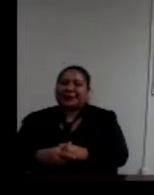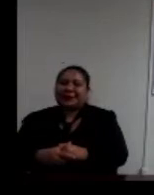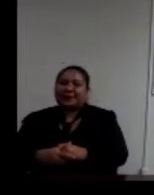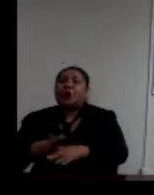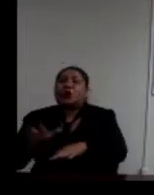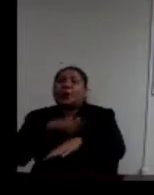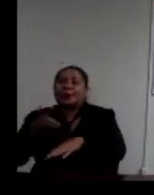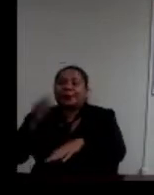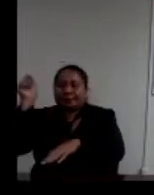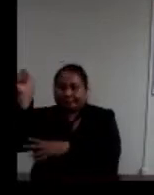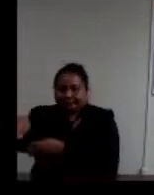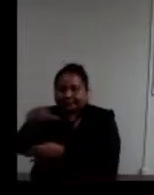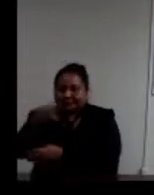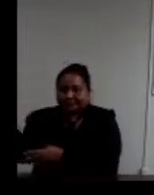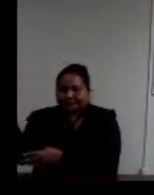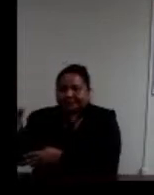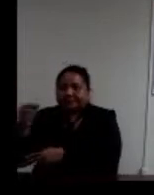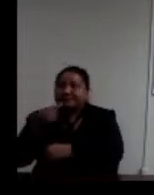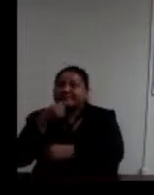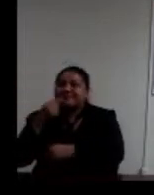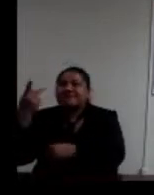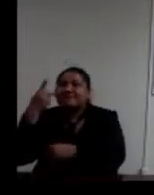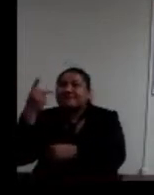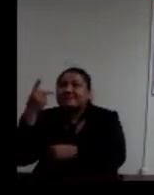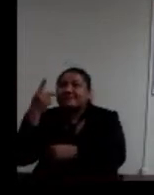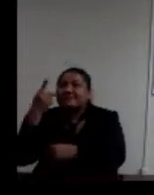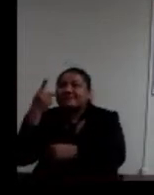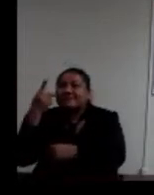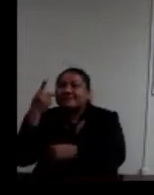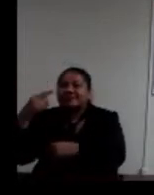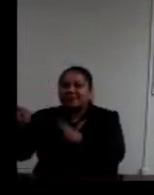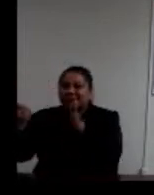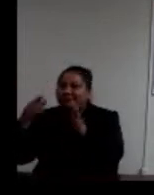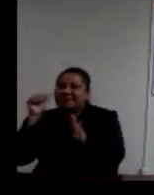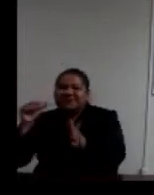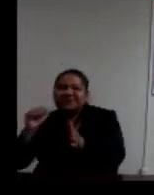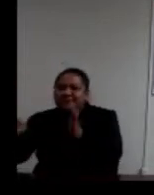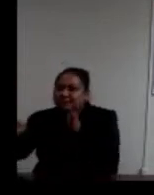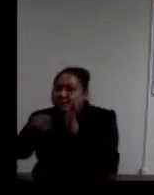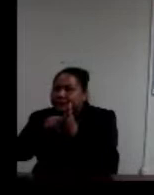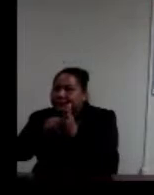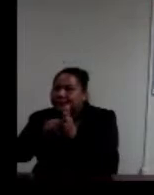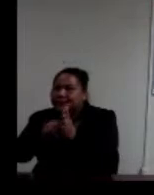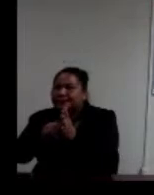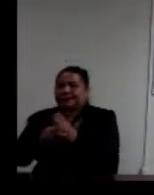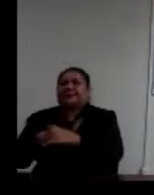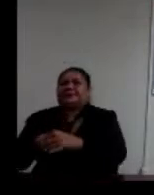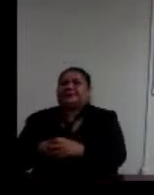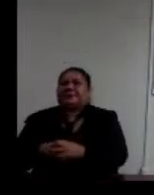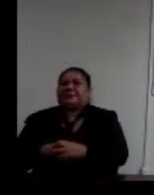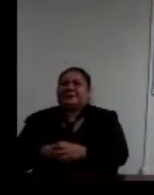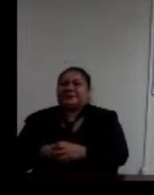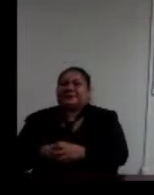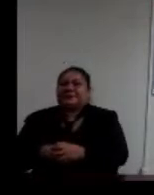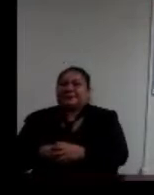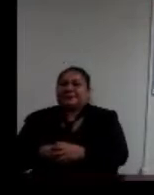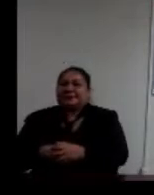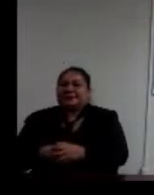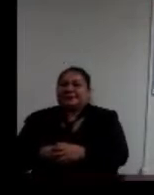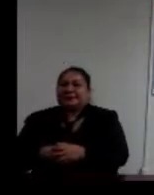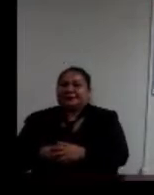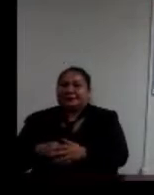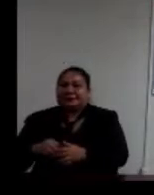del reglazo? Porque el niño está pendiente del reforzador negativo que voy a recibir, y incremento más